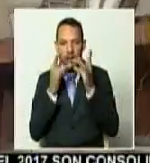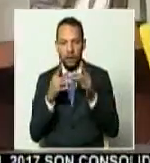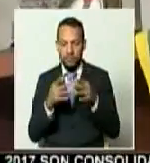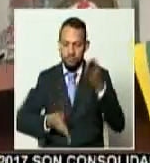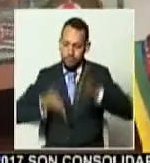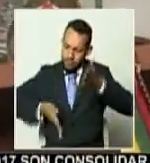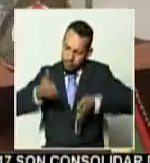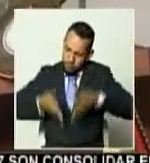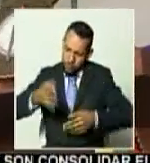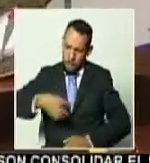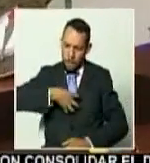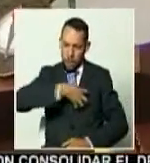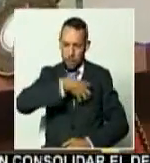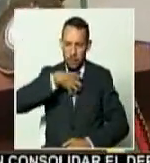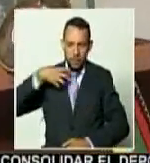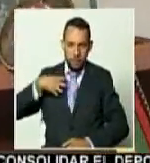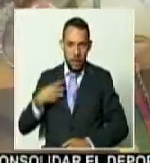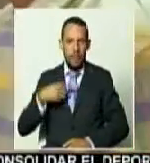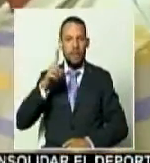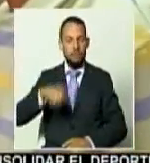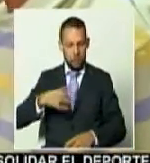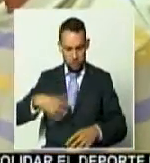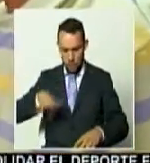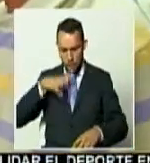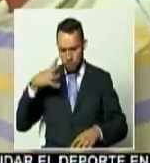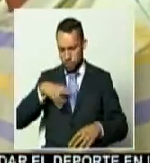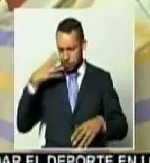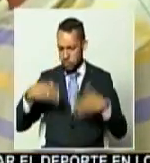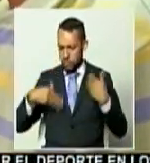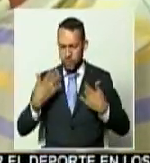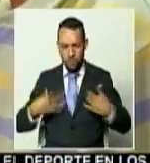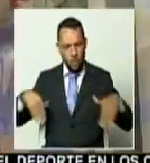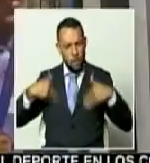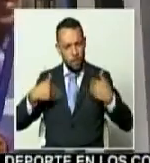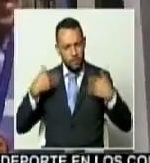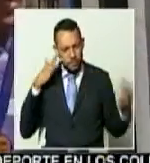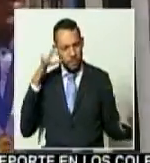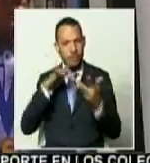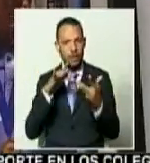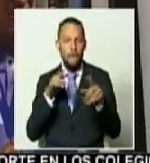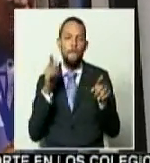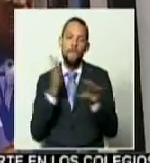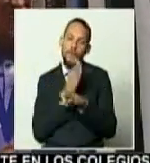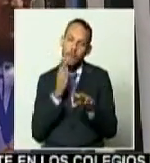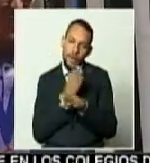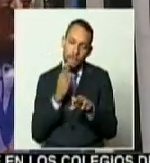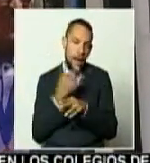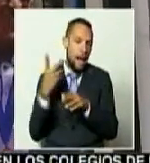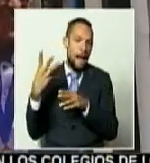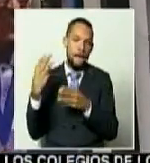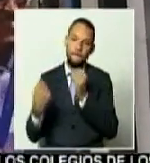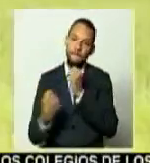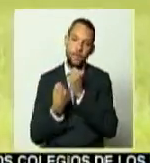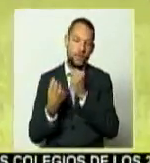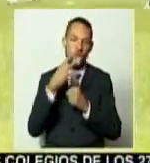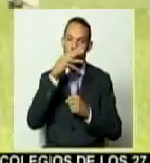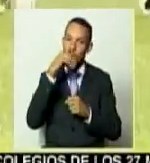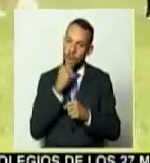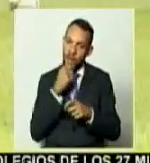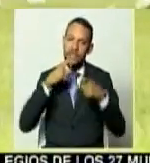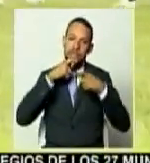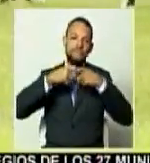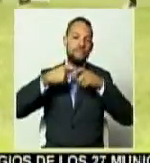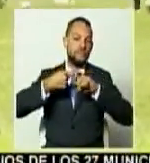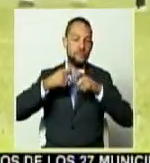Barreneche, poco más de 1.200 según nos recuerda. También muchos obstáculos ha tenido que afrontar, como la falta de apoyo y, paradójicamente, la falta